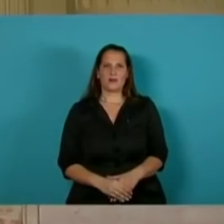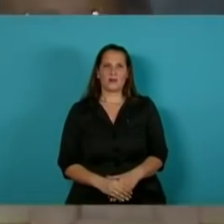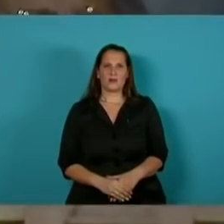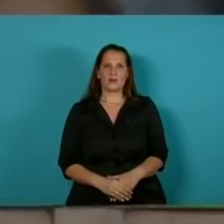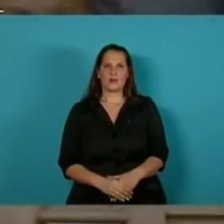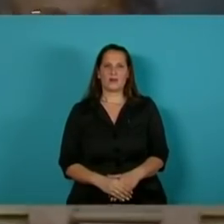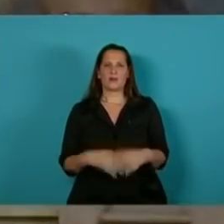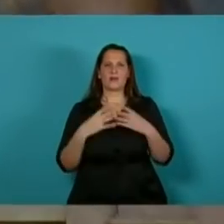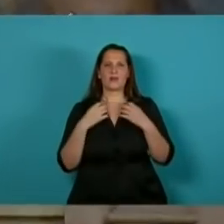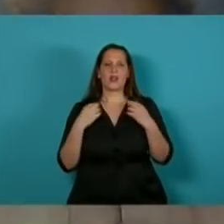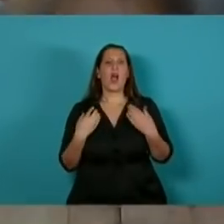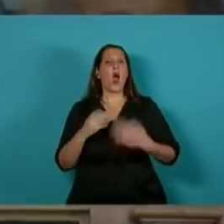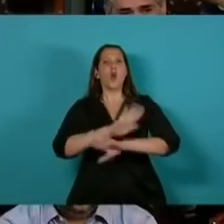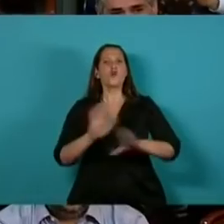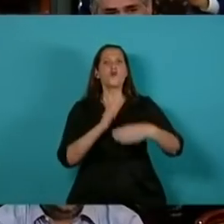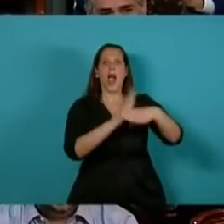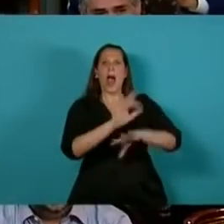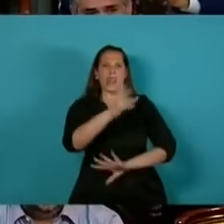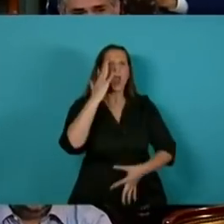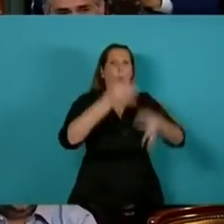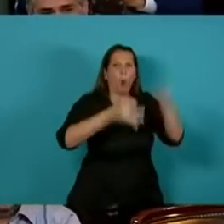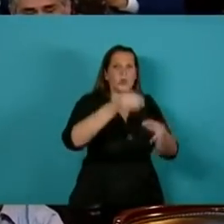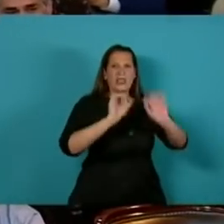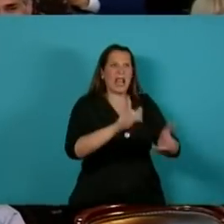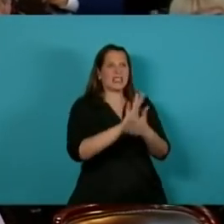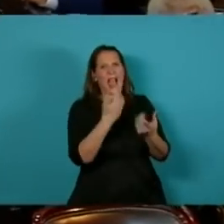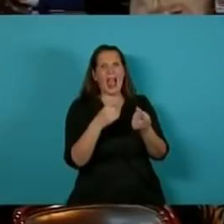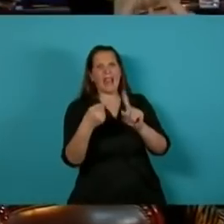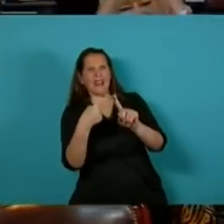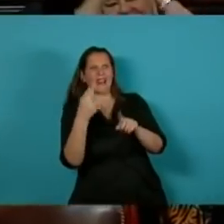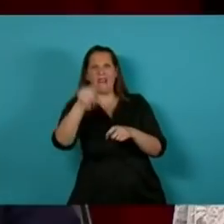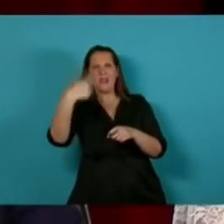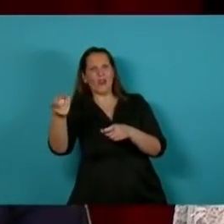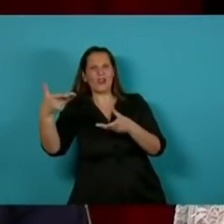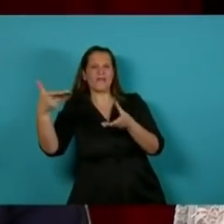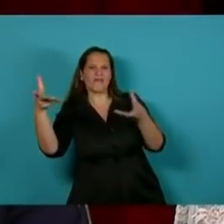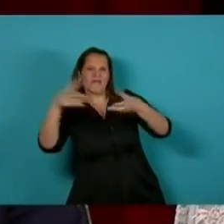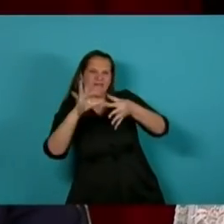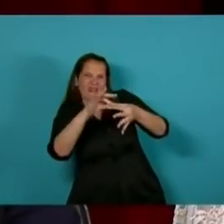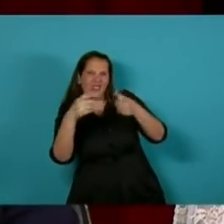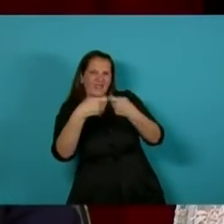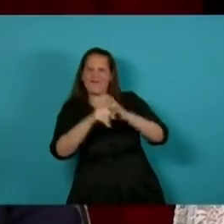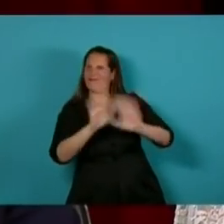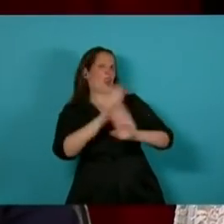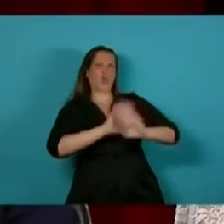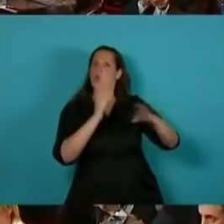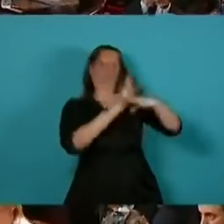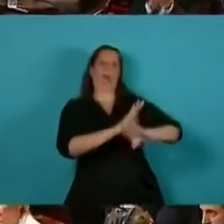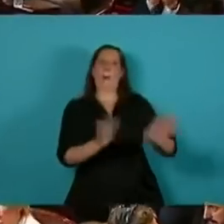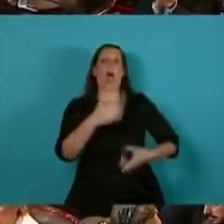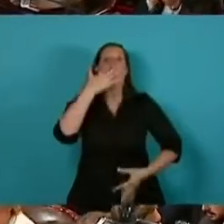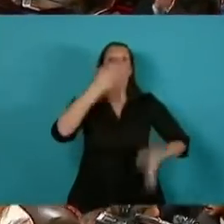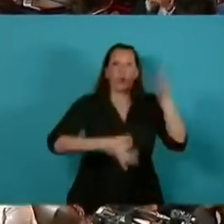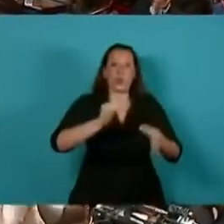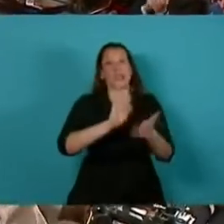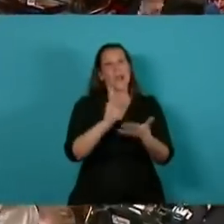Nunca más a una justicia contaminada por servicios de inteligencia. Nunca más a una justicia contaminada